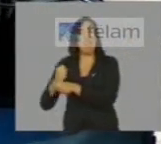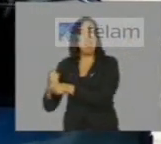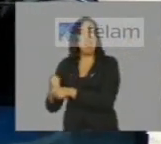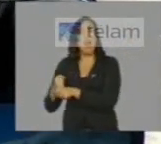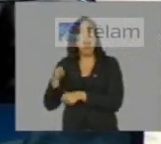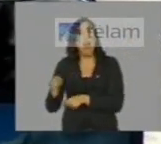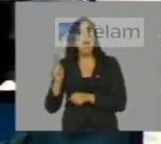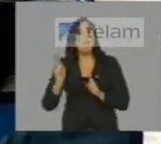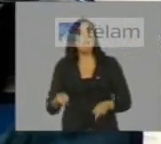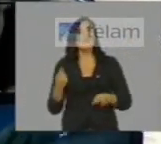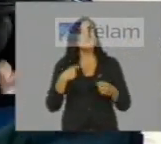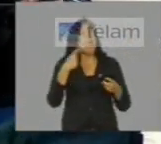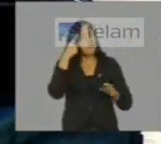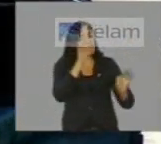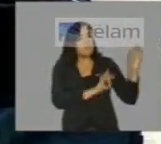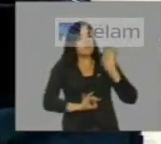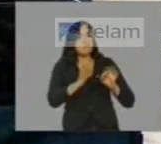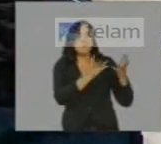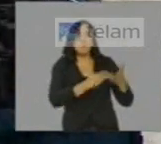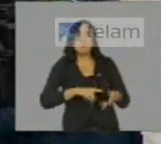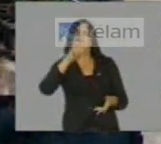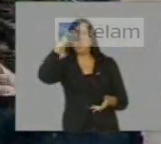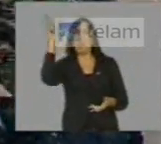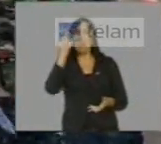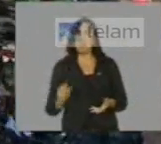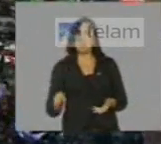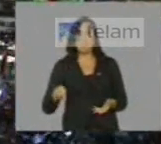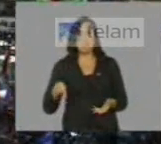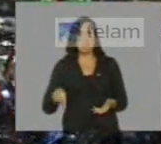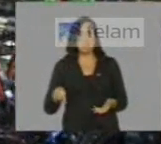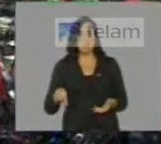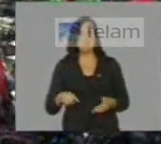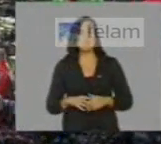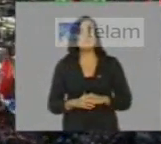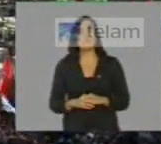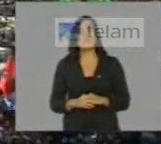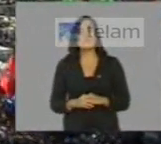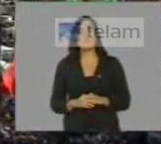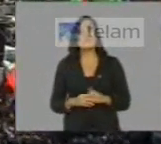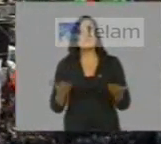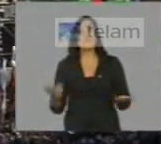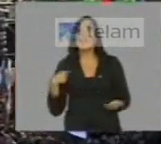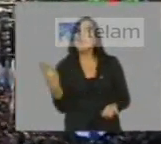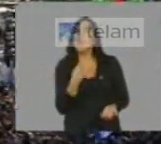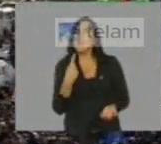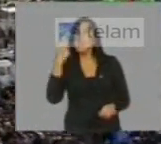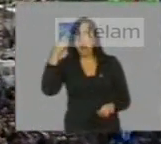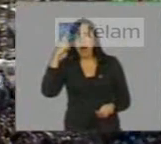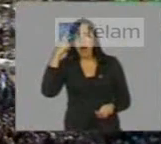proyecto nacional. Entonces, creo que si nos damos cuenta de